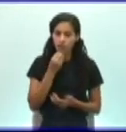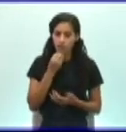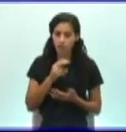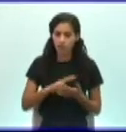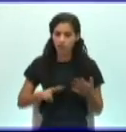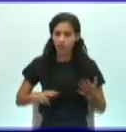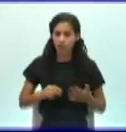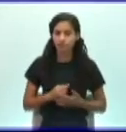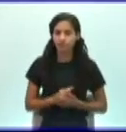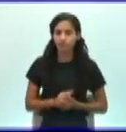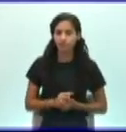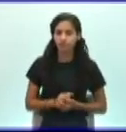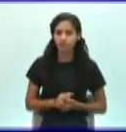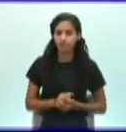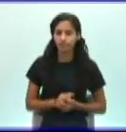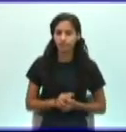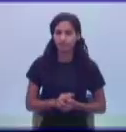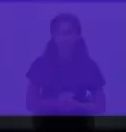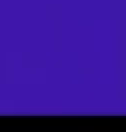lean.